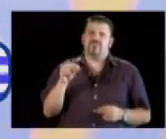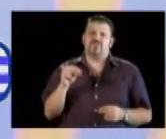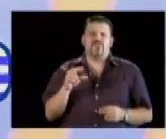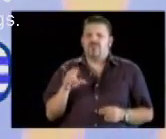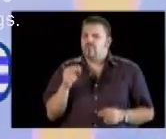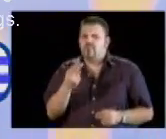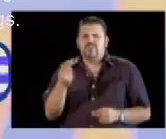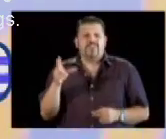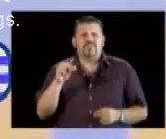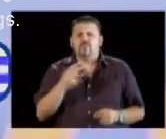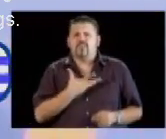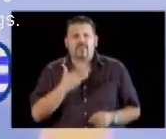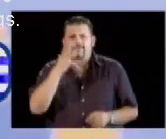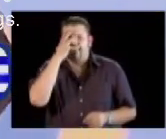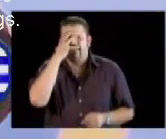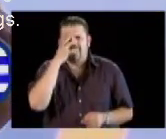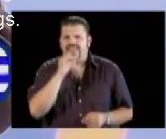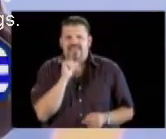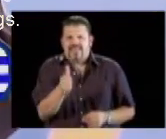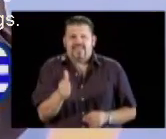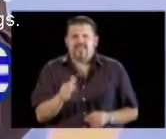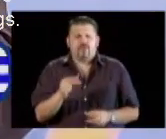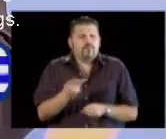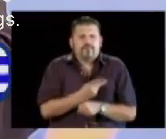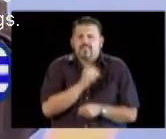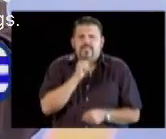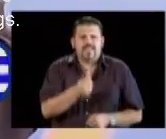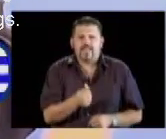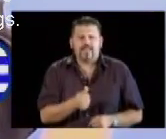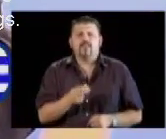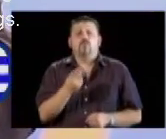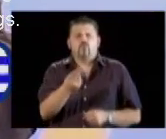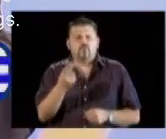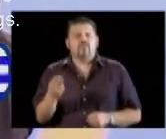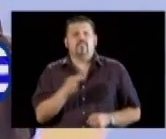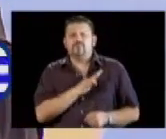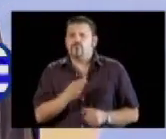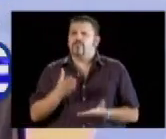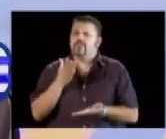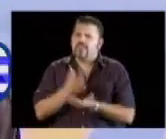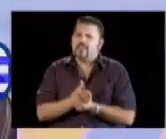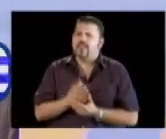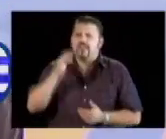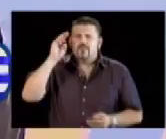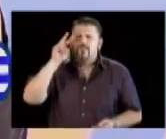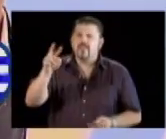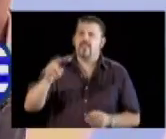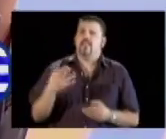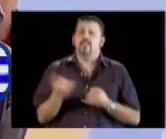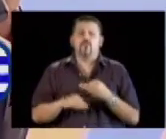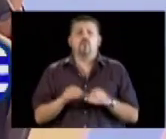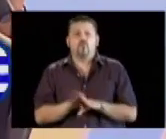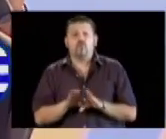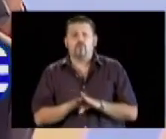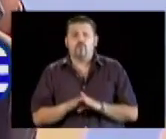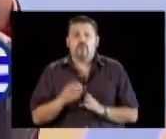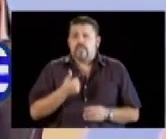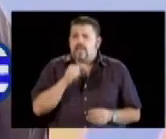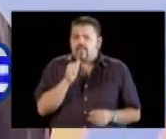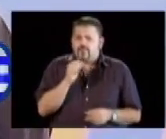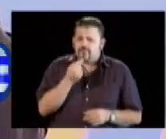miedo. Todos tenemos miedo porque desde que nacemos nos van inculcando muchos miedos. Ven, ustedes, por ejemplo, las mamás para los